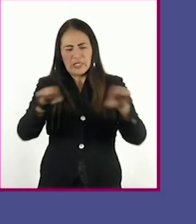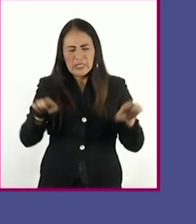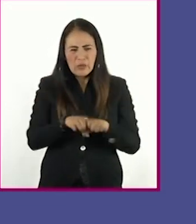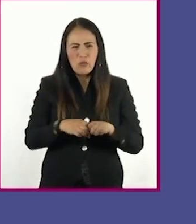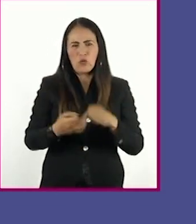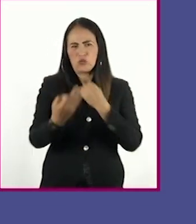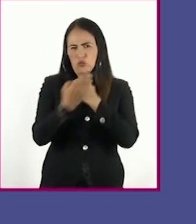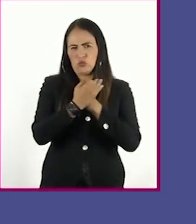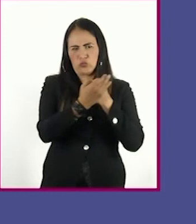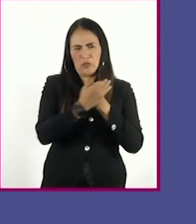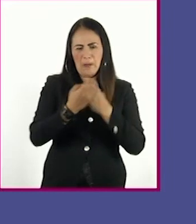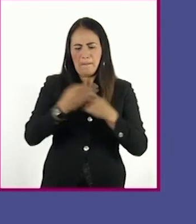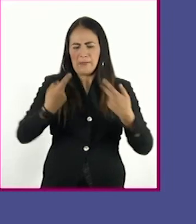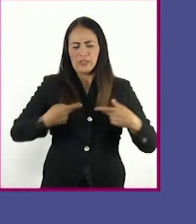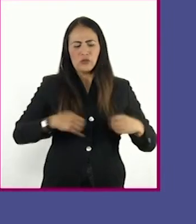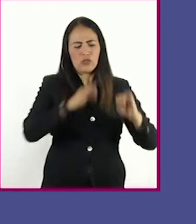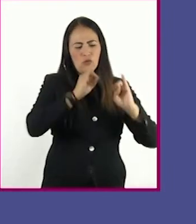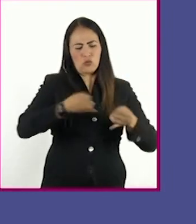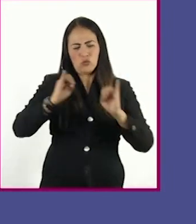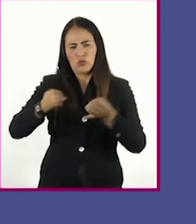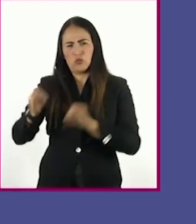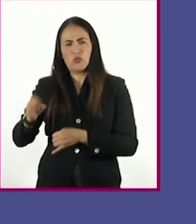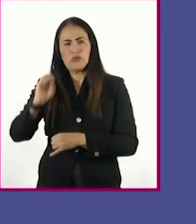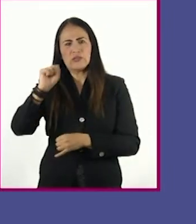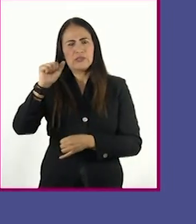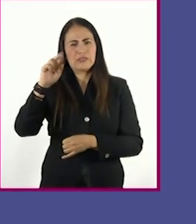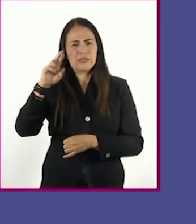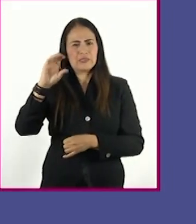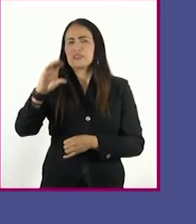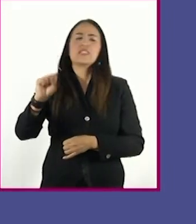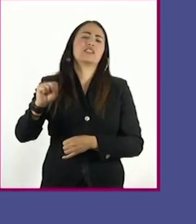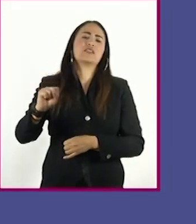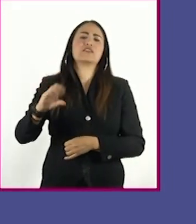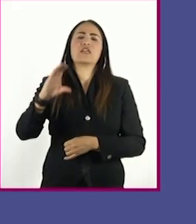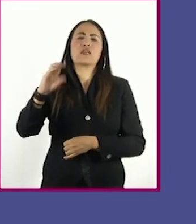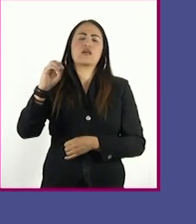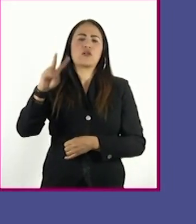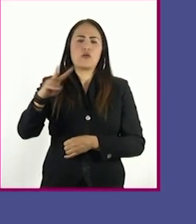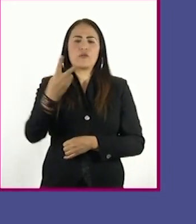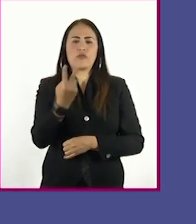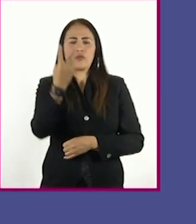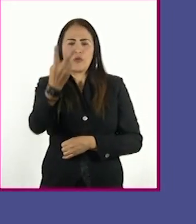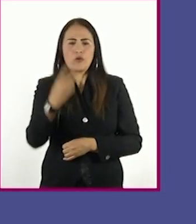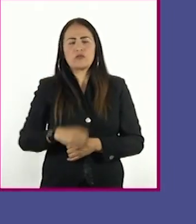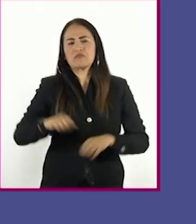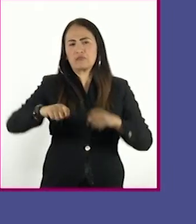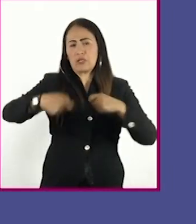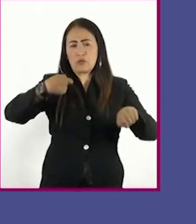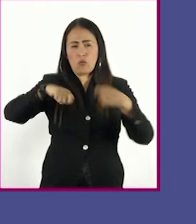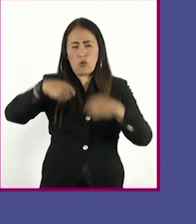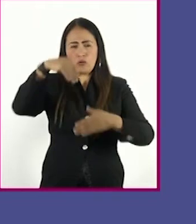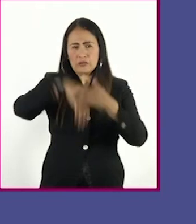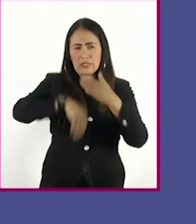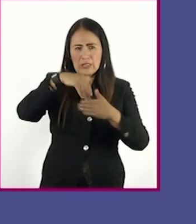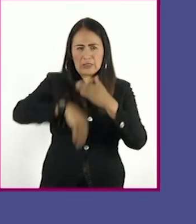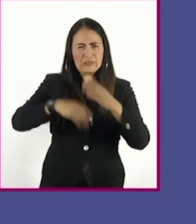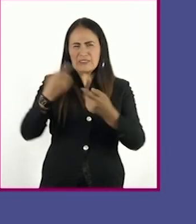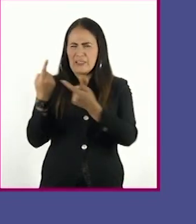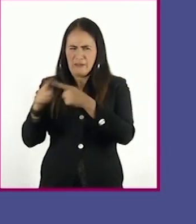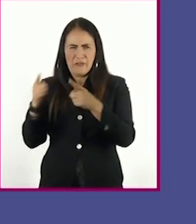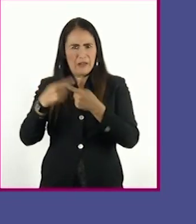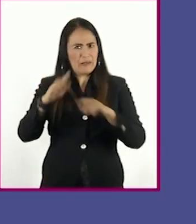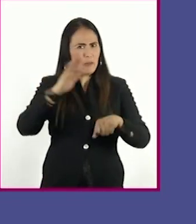individual ante el SARS-CoV-2, además de envases, mamparas y bolsas, se ha disparado y con ellos